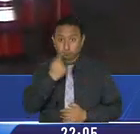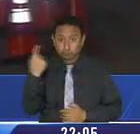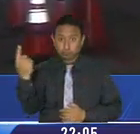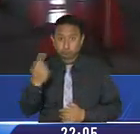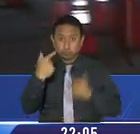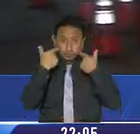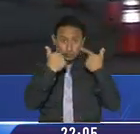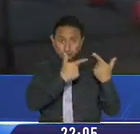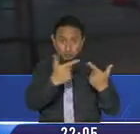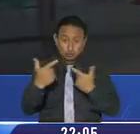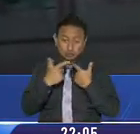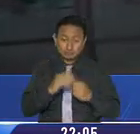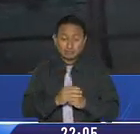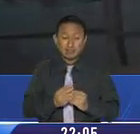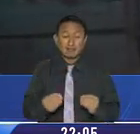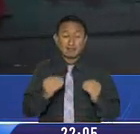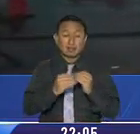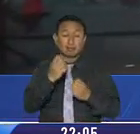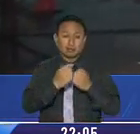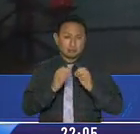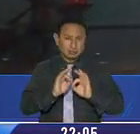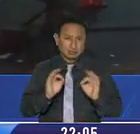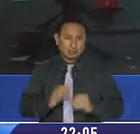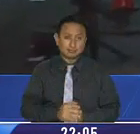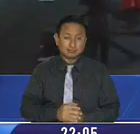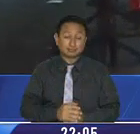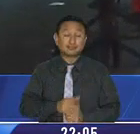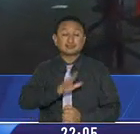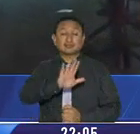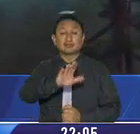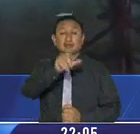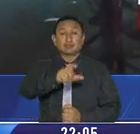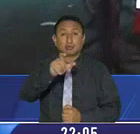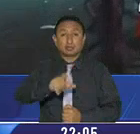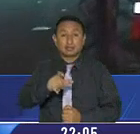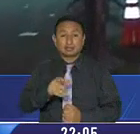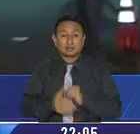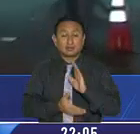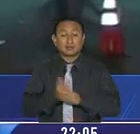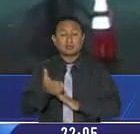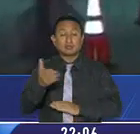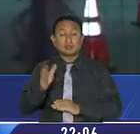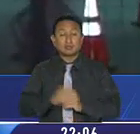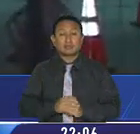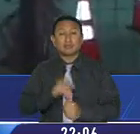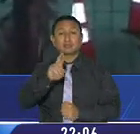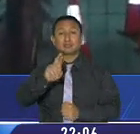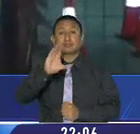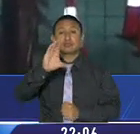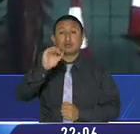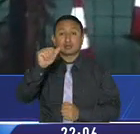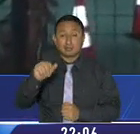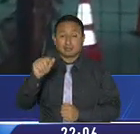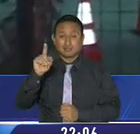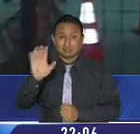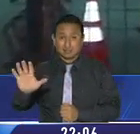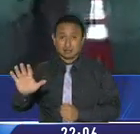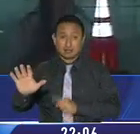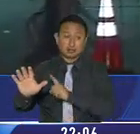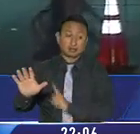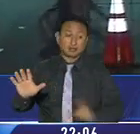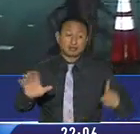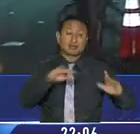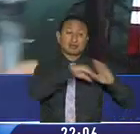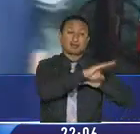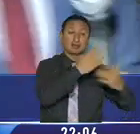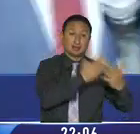para que no haya mayor novedad. 5 PPL fueron trasladados a la cárcel regional y uno a la penitenciaría del